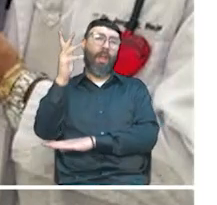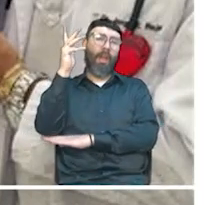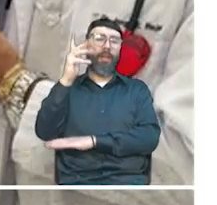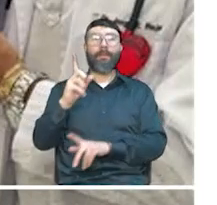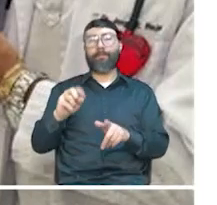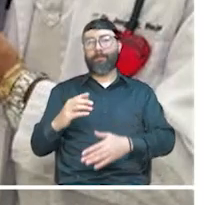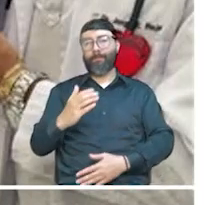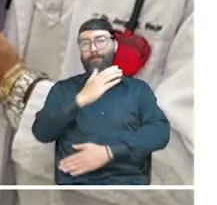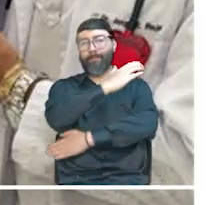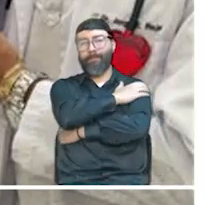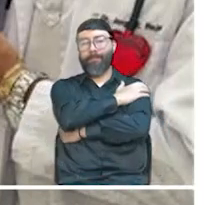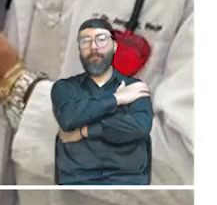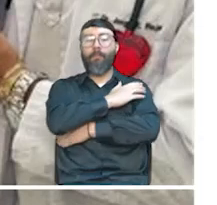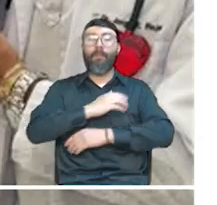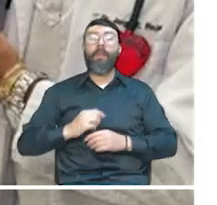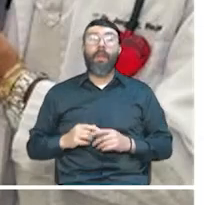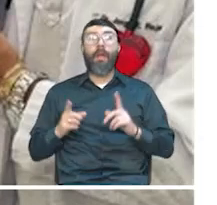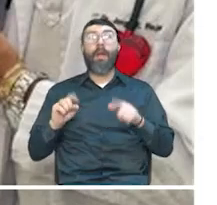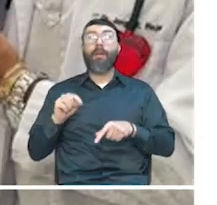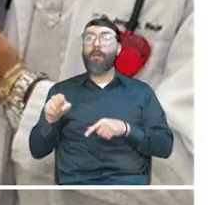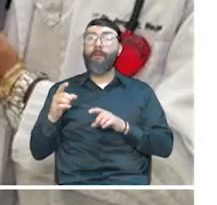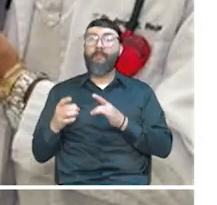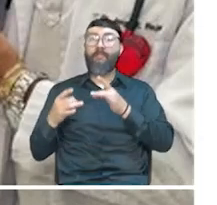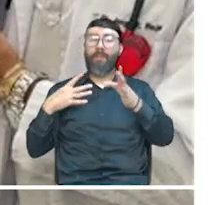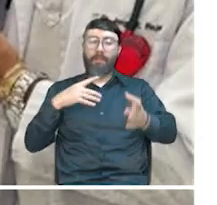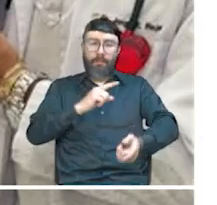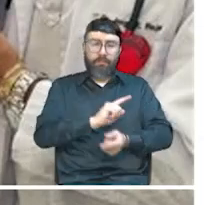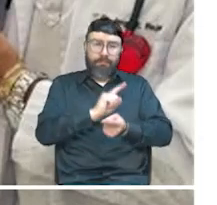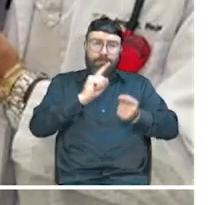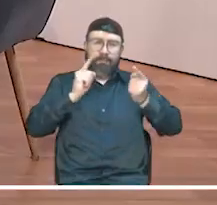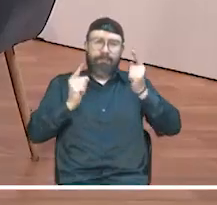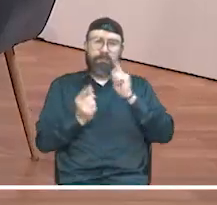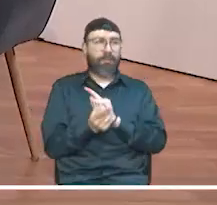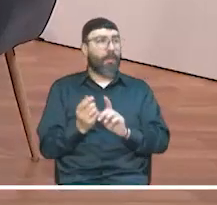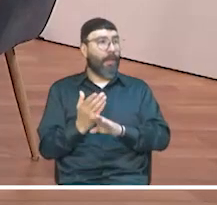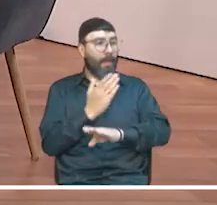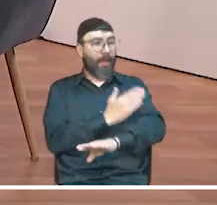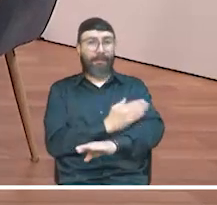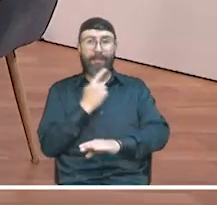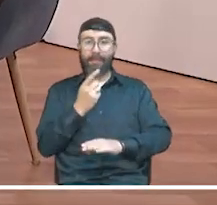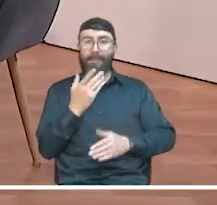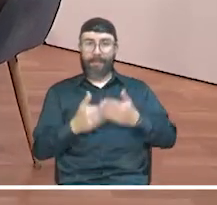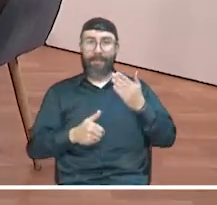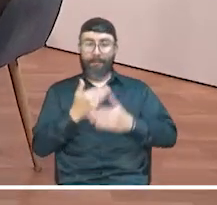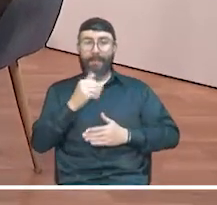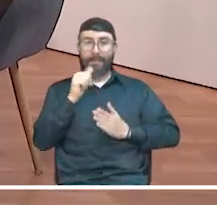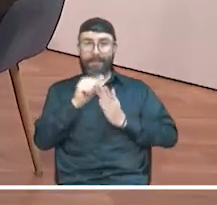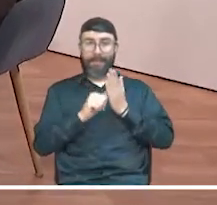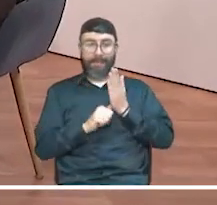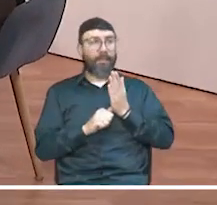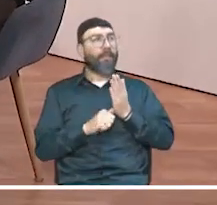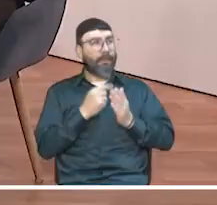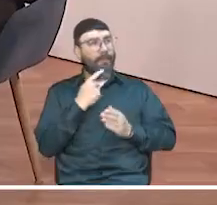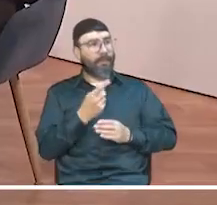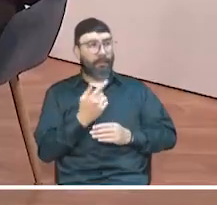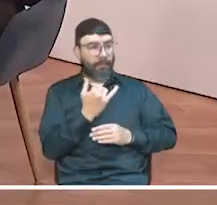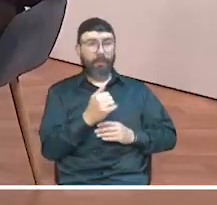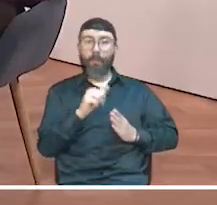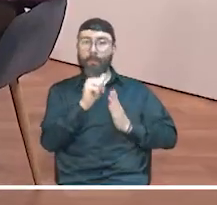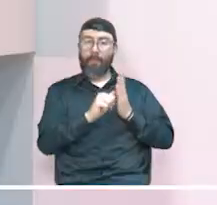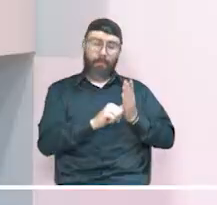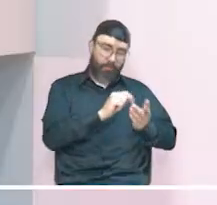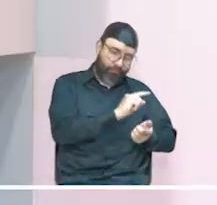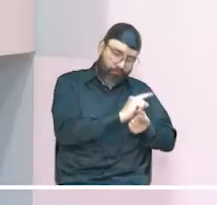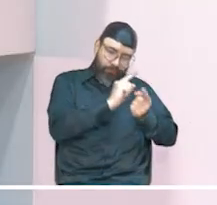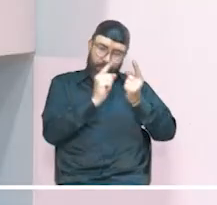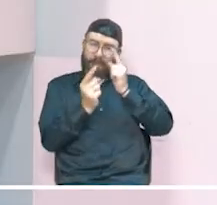entonces tenemos las fechas de transformación, como les decía, iniciando el programa, nuestro programa para transformar